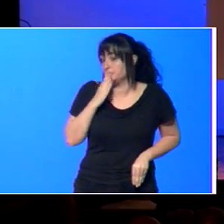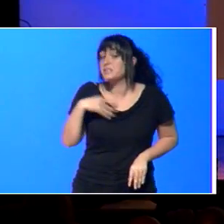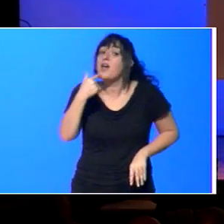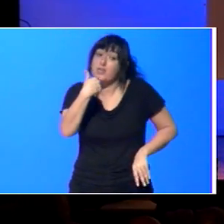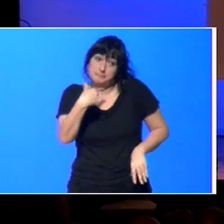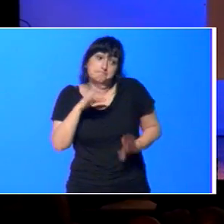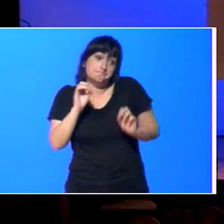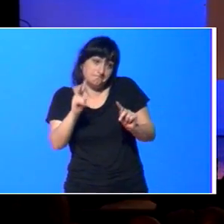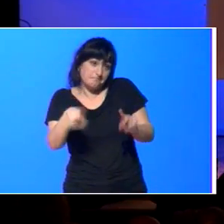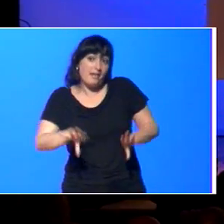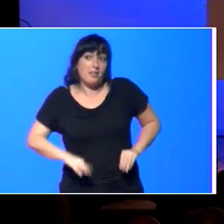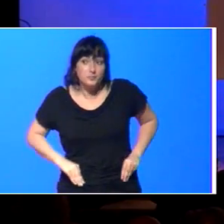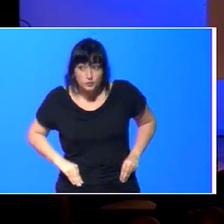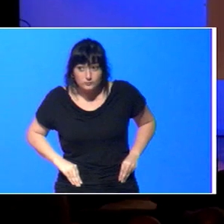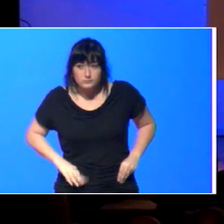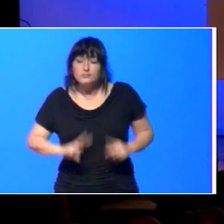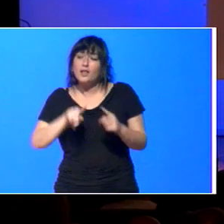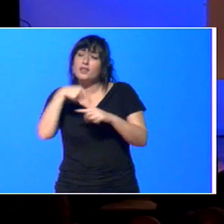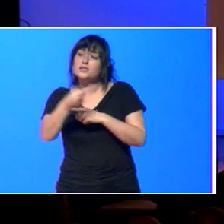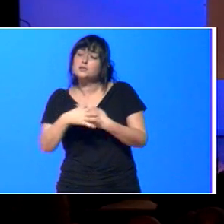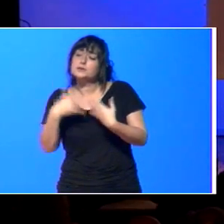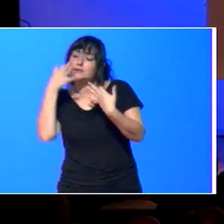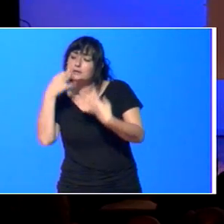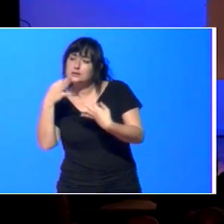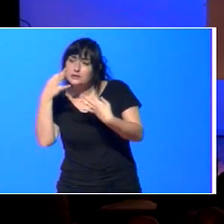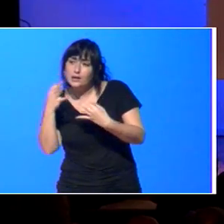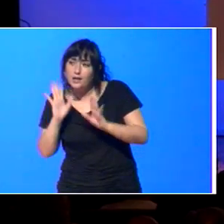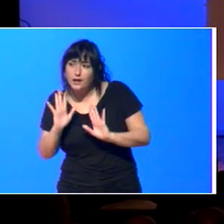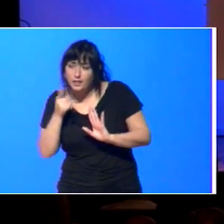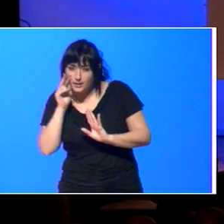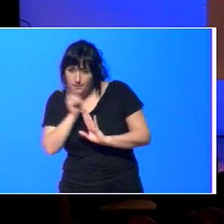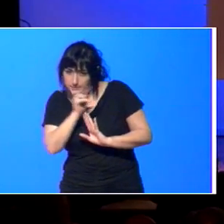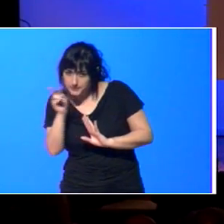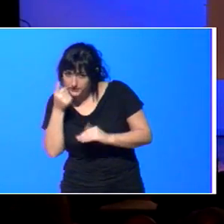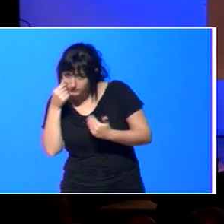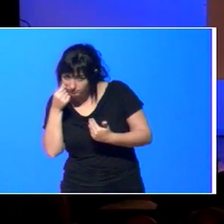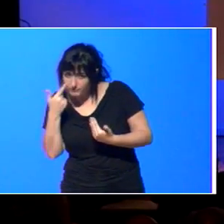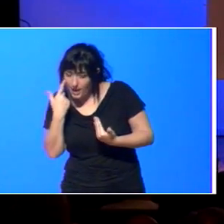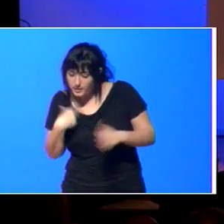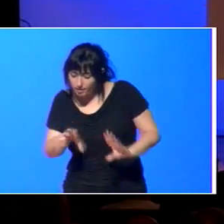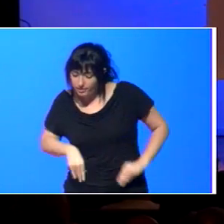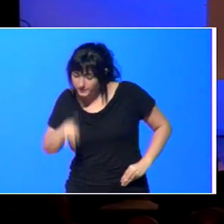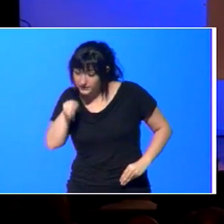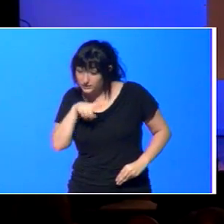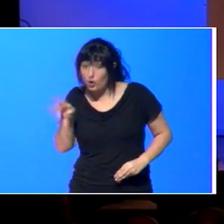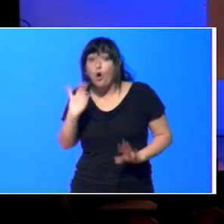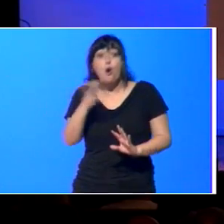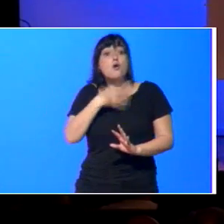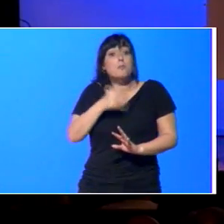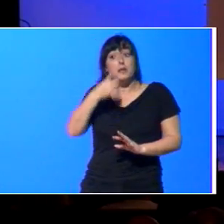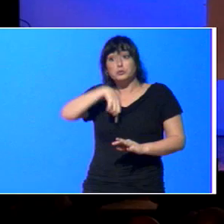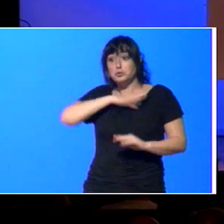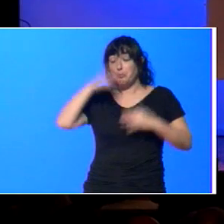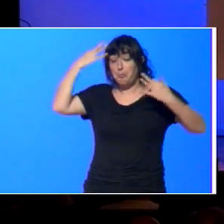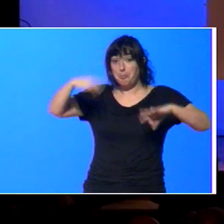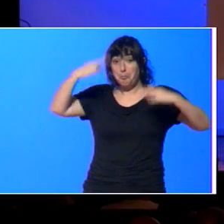¿no? Luego en la práctica ves o no se acepta o no somos conscientes de que no estamos aceptando, o quizás no lo